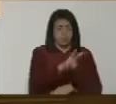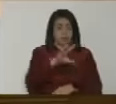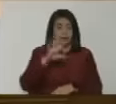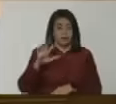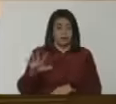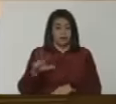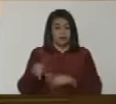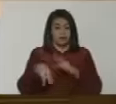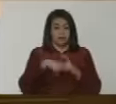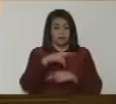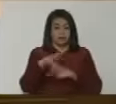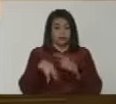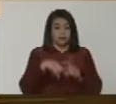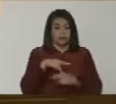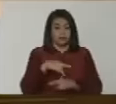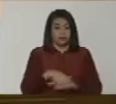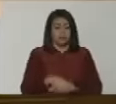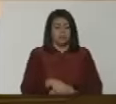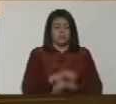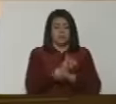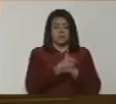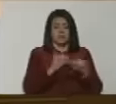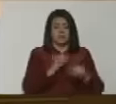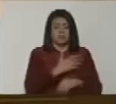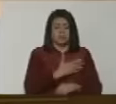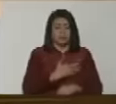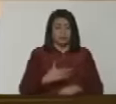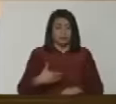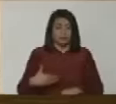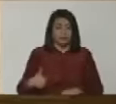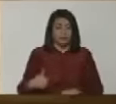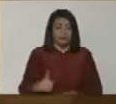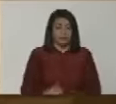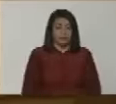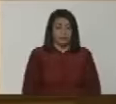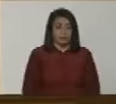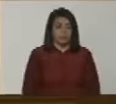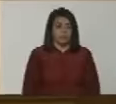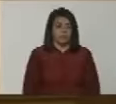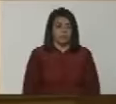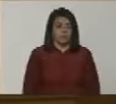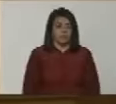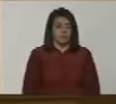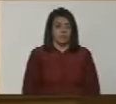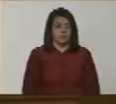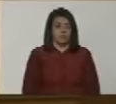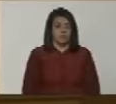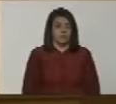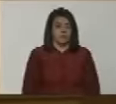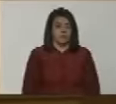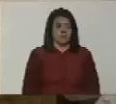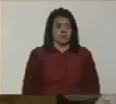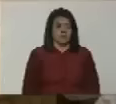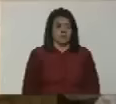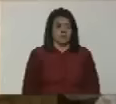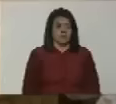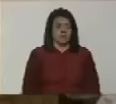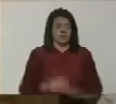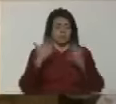125 de la revolución. Es todo, ciudadano presidente.